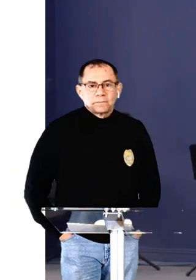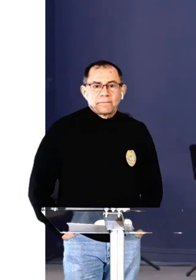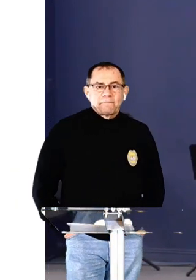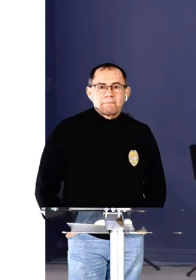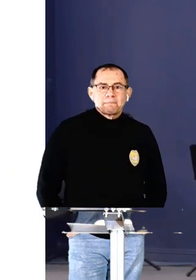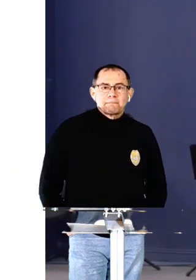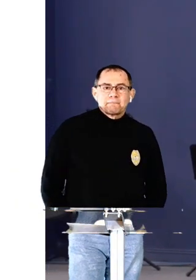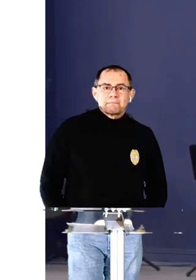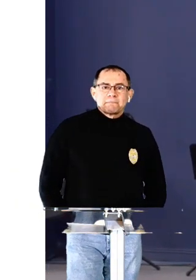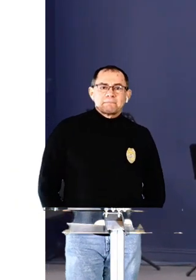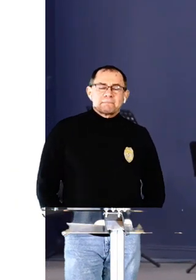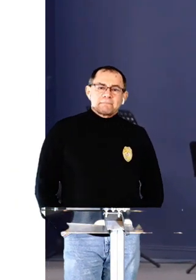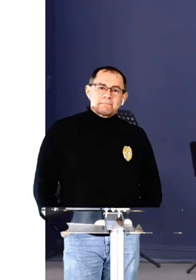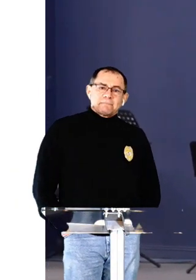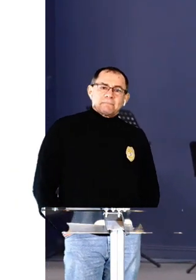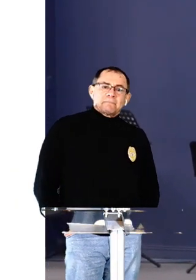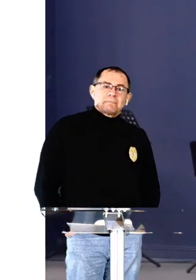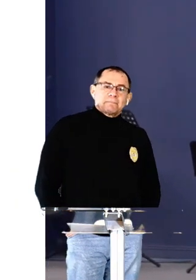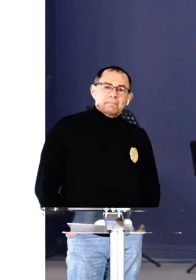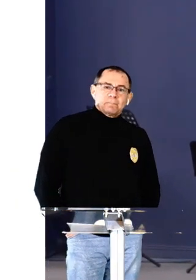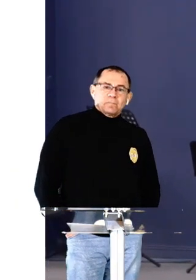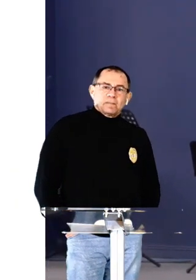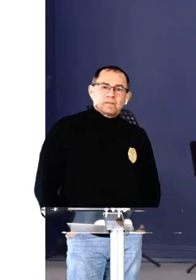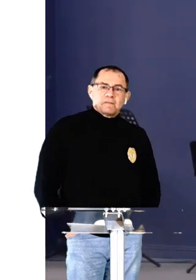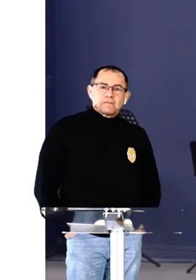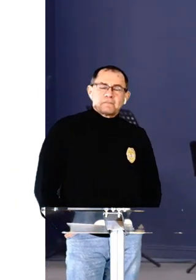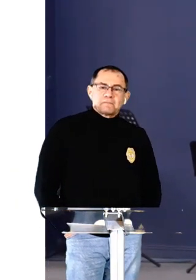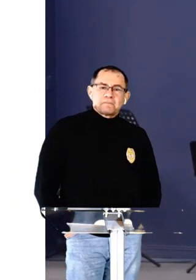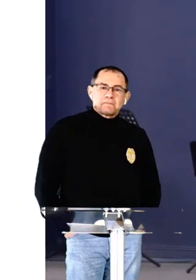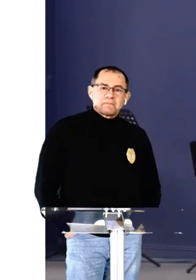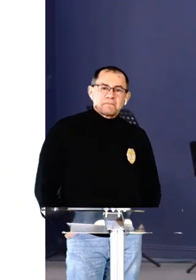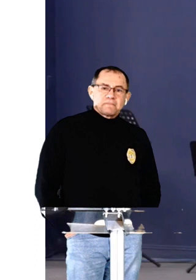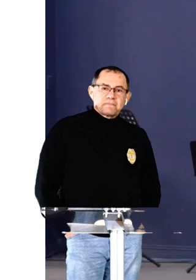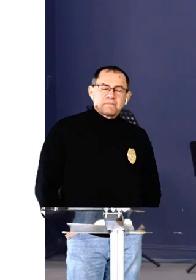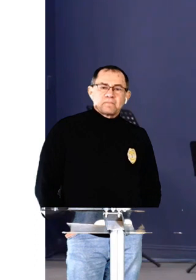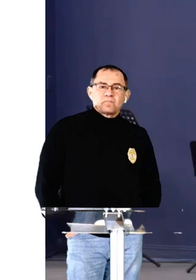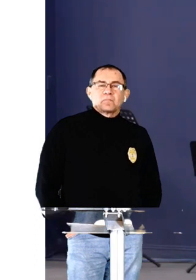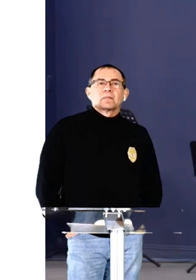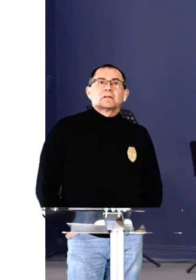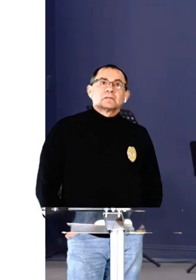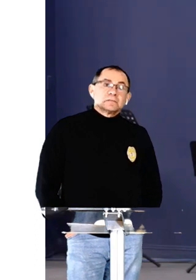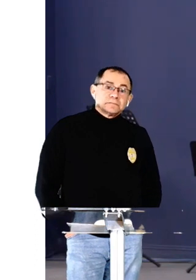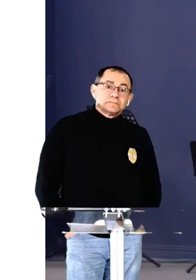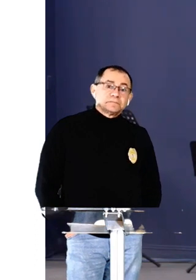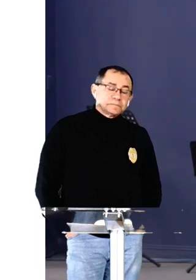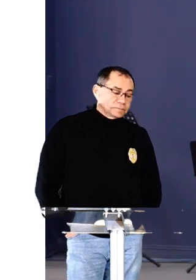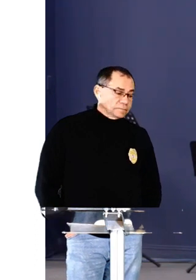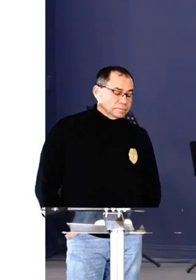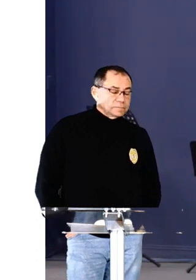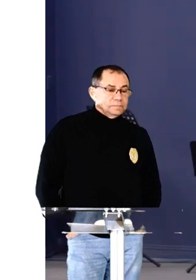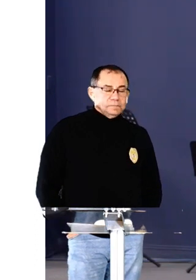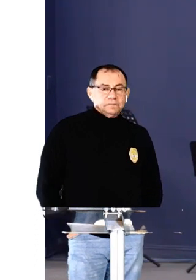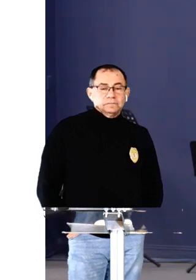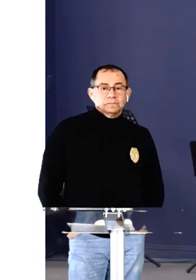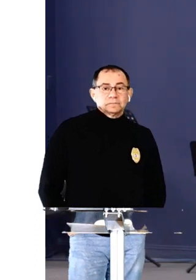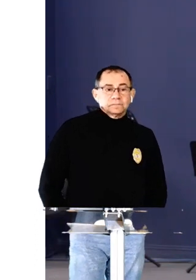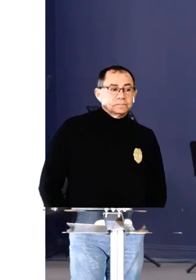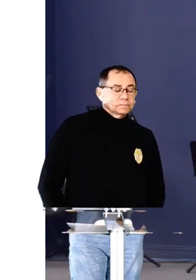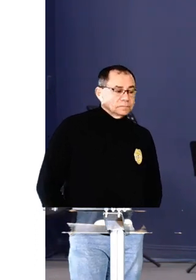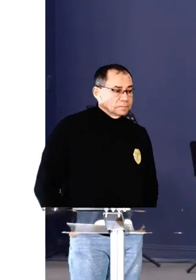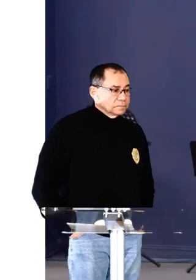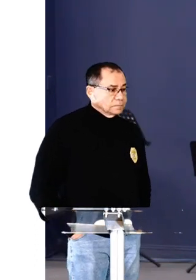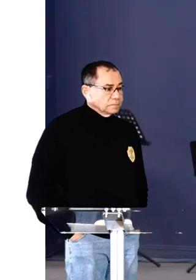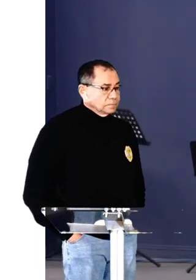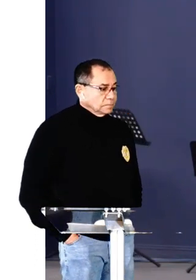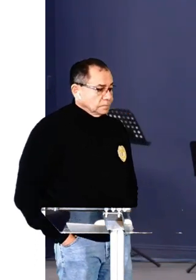las puertas de esta congregación para que Cristo Libera venga a tratar, ¿verdad?, de instruir